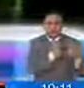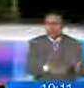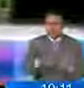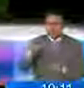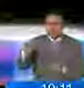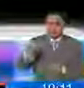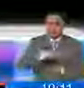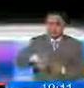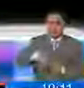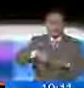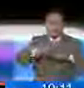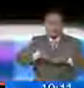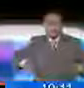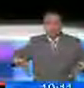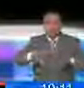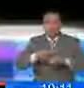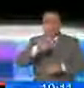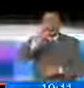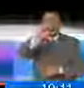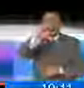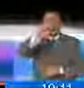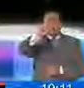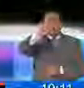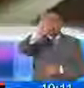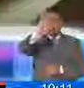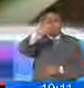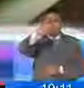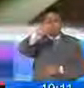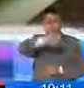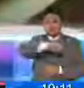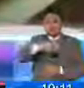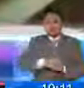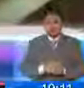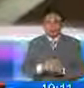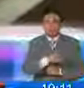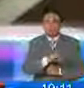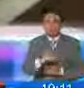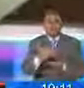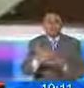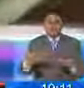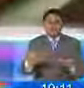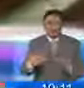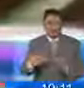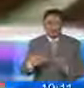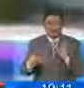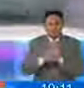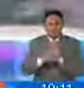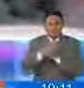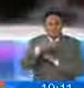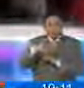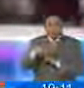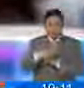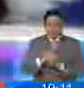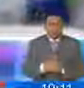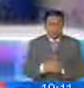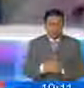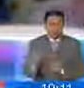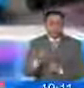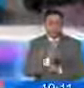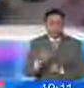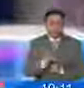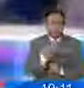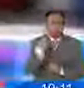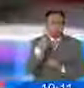finca ubicada en la parroquia de Borbón, de forma clandestina, almacenaban sustancias sujetas a fiscalización. De manera simultánea llenaron